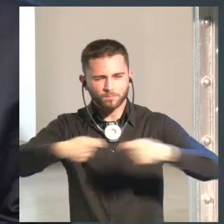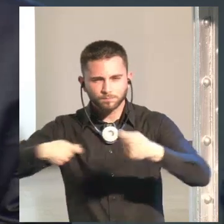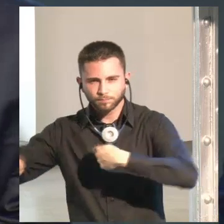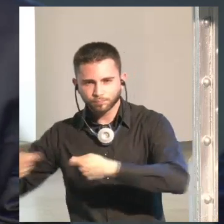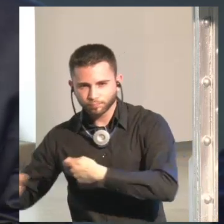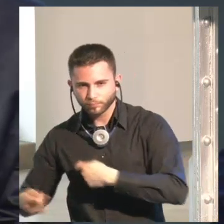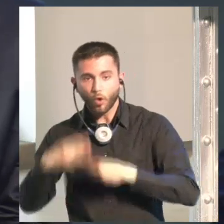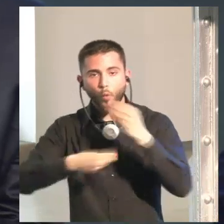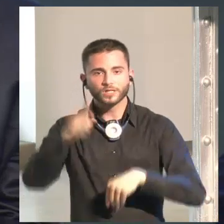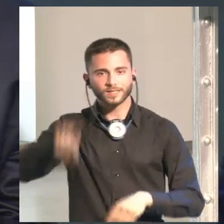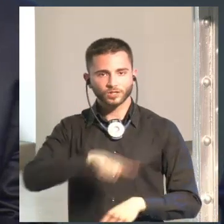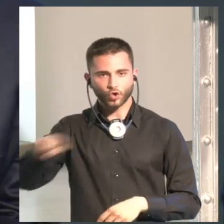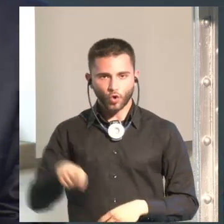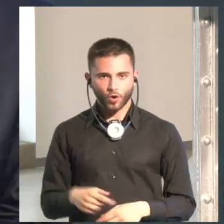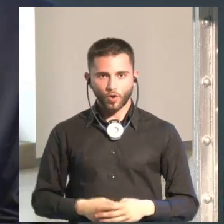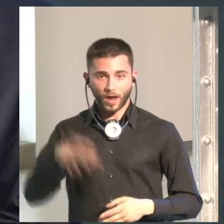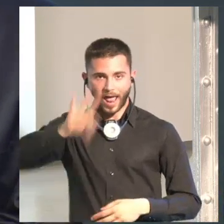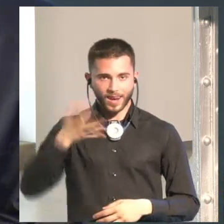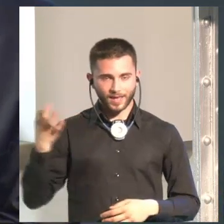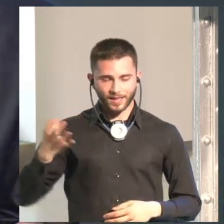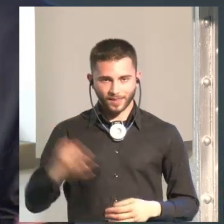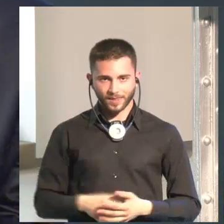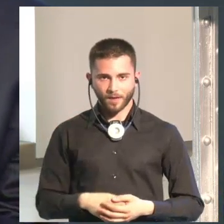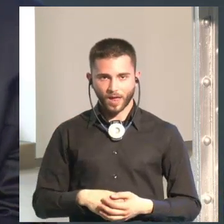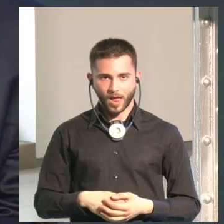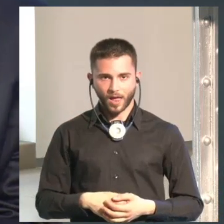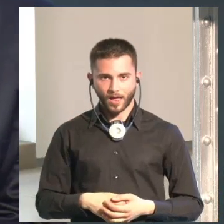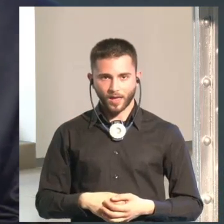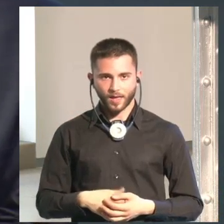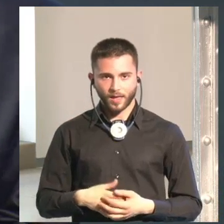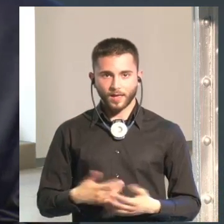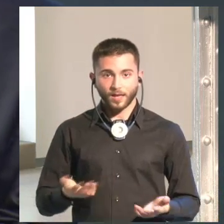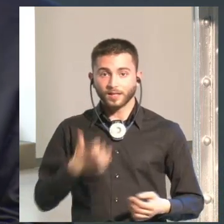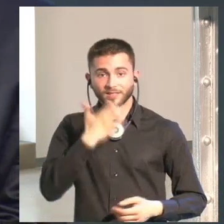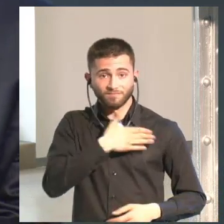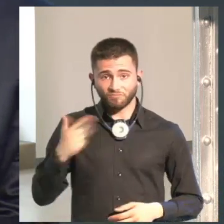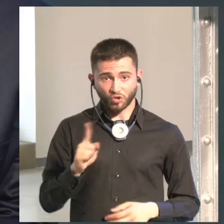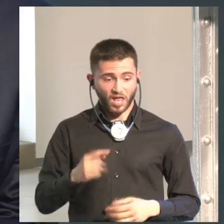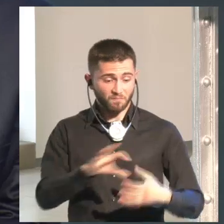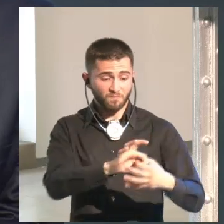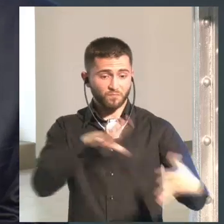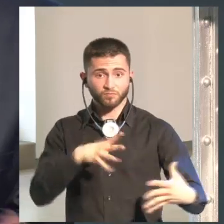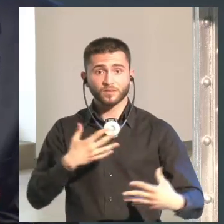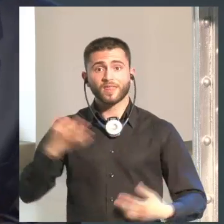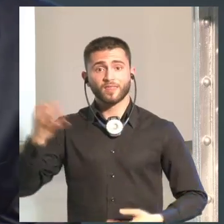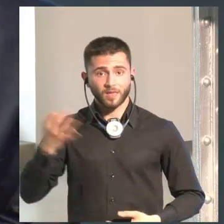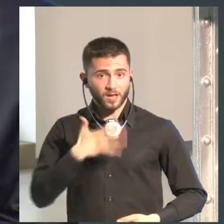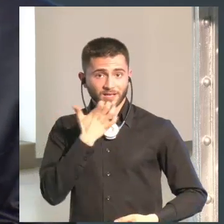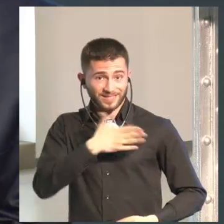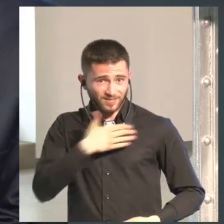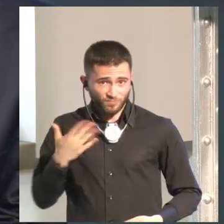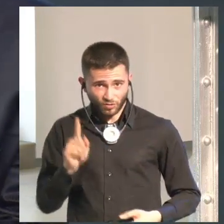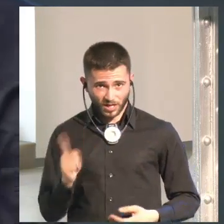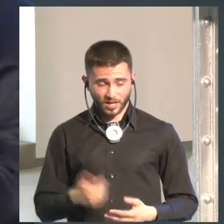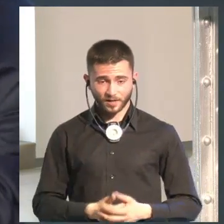al público en algún ámbito o no, y deben de tener la opción de excluirse de ello. Por lo tanto, eso nos